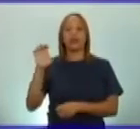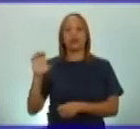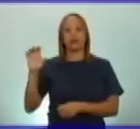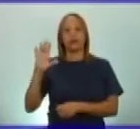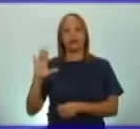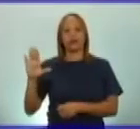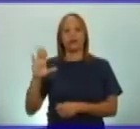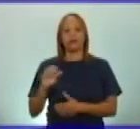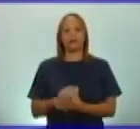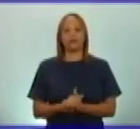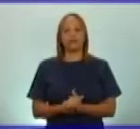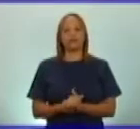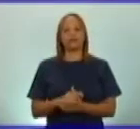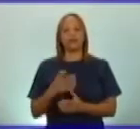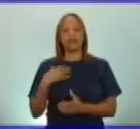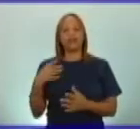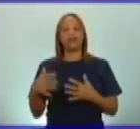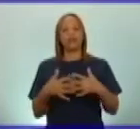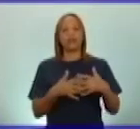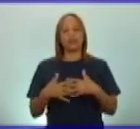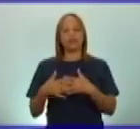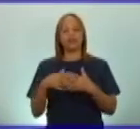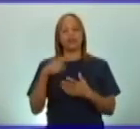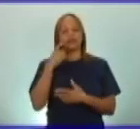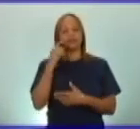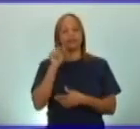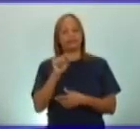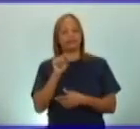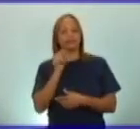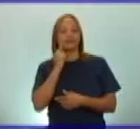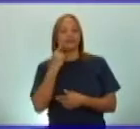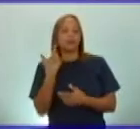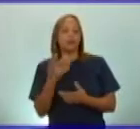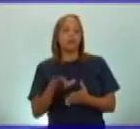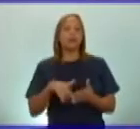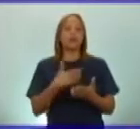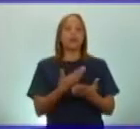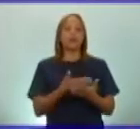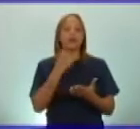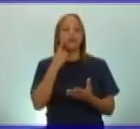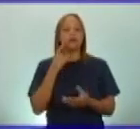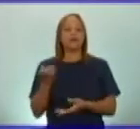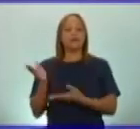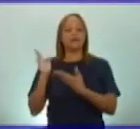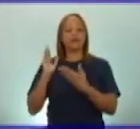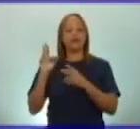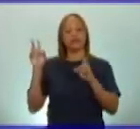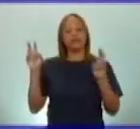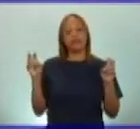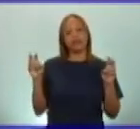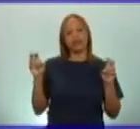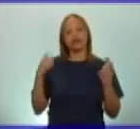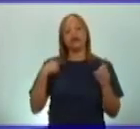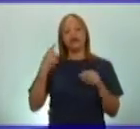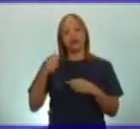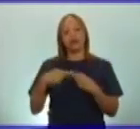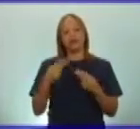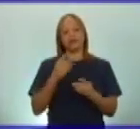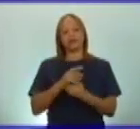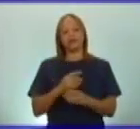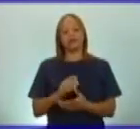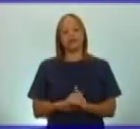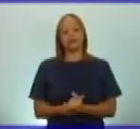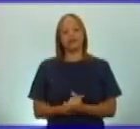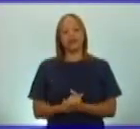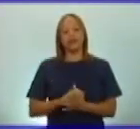también en Estados Unidos, país de América. Les propongo entonces que veamos la temática que va a conducir este encuentro,